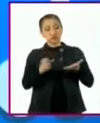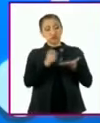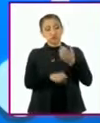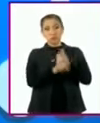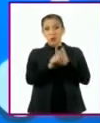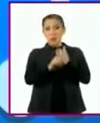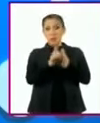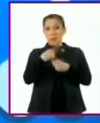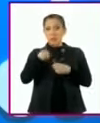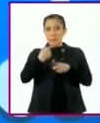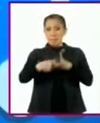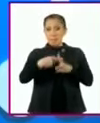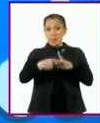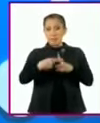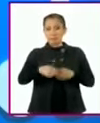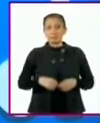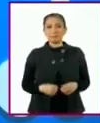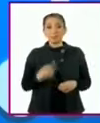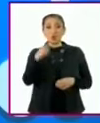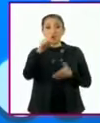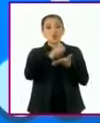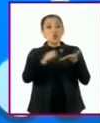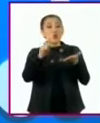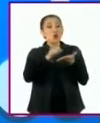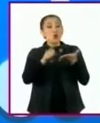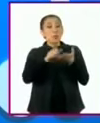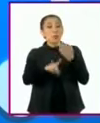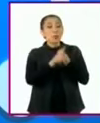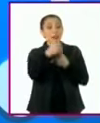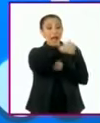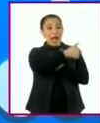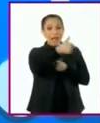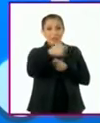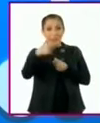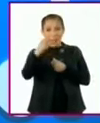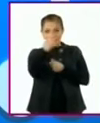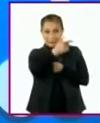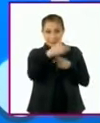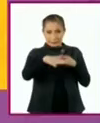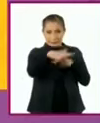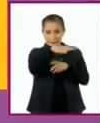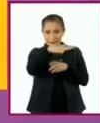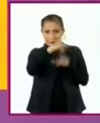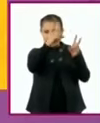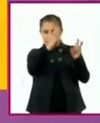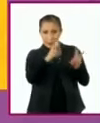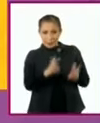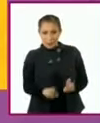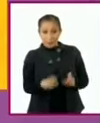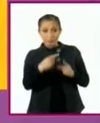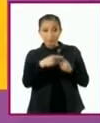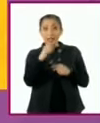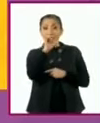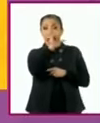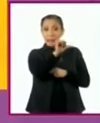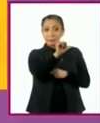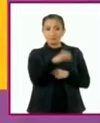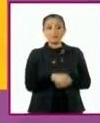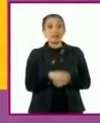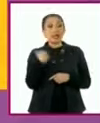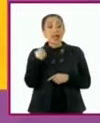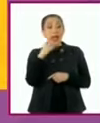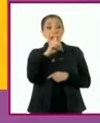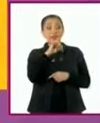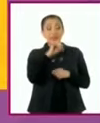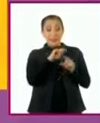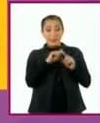problemas matemáticos. Escribiremos un problema para cada una de las siguientes condiciones. Condición A, que el dividendo